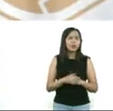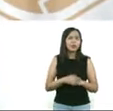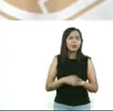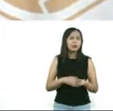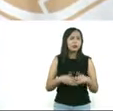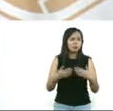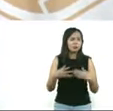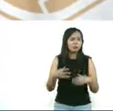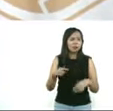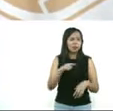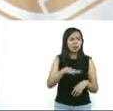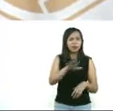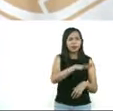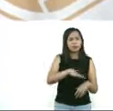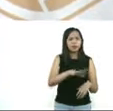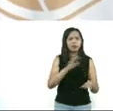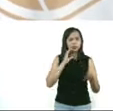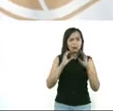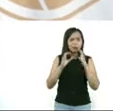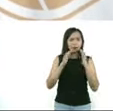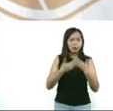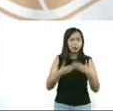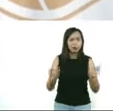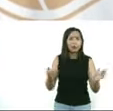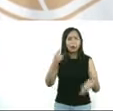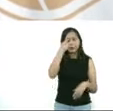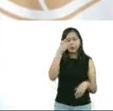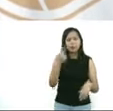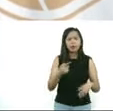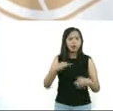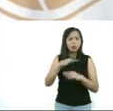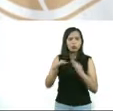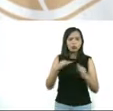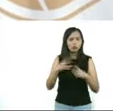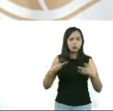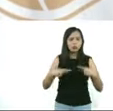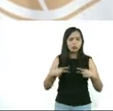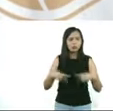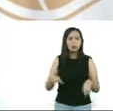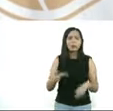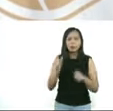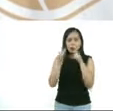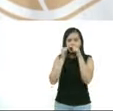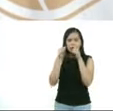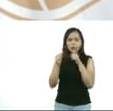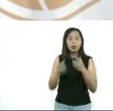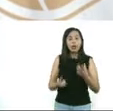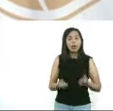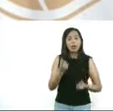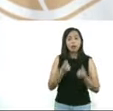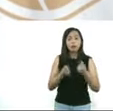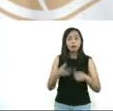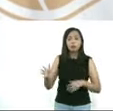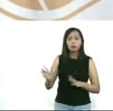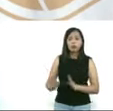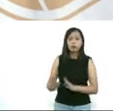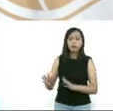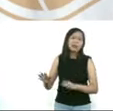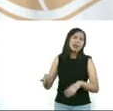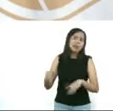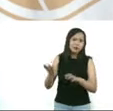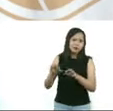eso se hizo un Parlamento abierto, para escuchar a todos y a todas. Muchas de las empresas se negaron a asistir al Parlamento